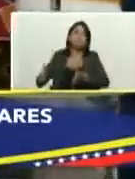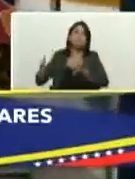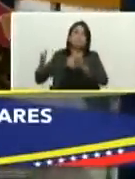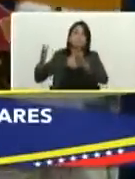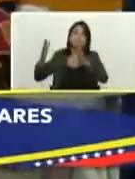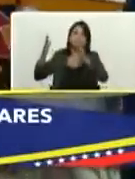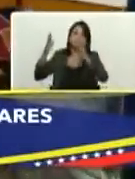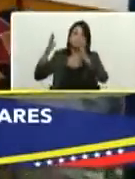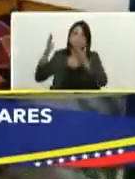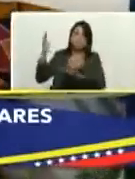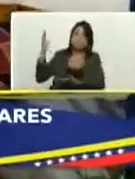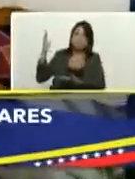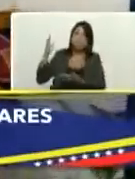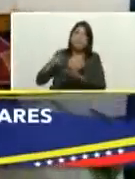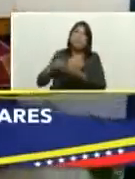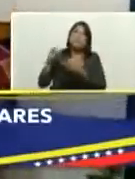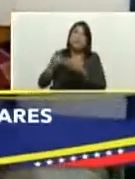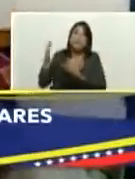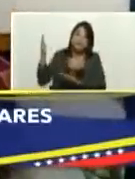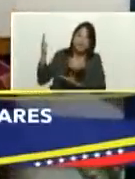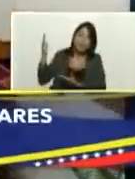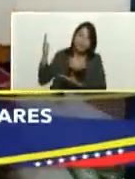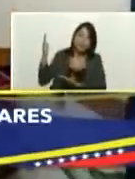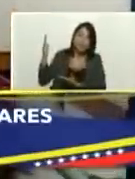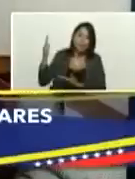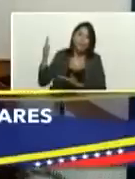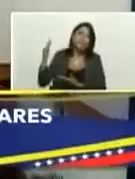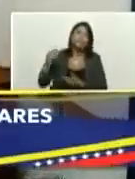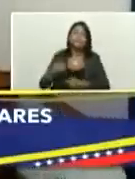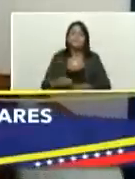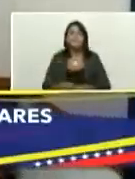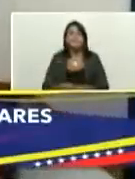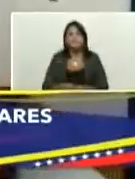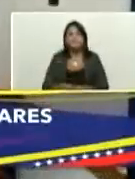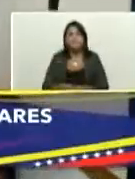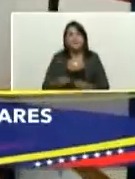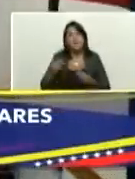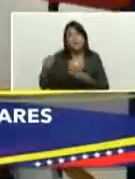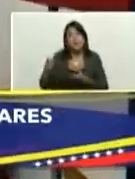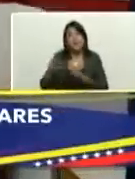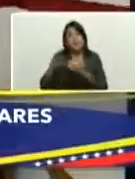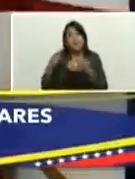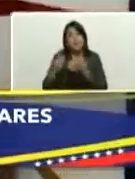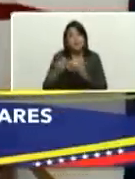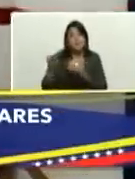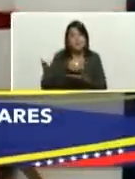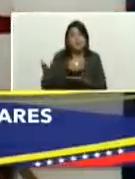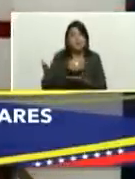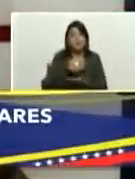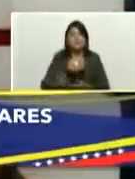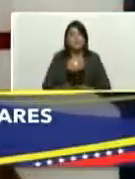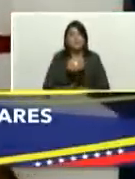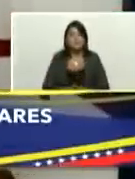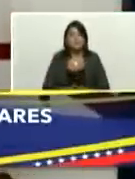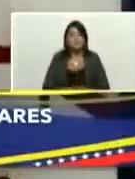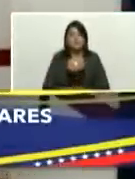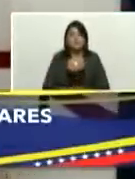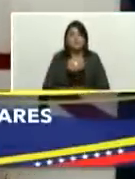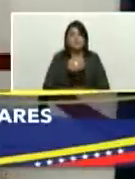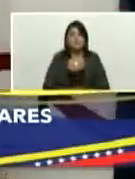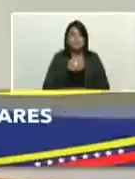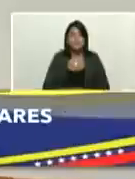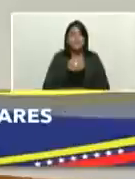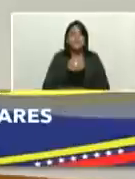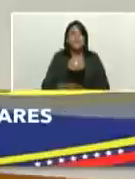se presentó un proyecto para crear vivienda para cada uno de nuestros vecinos y de nuestros familiares. Hoy también